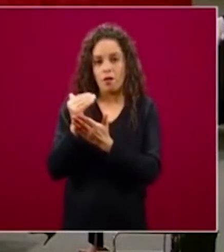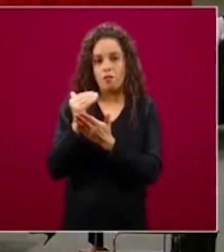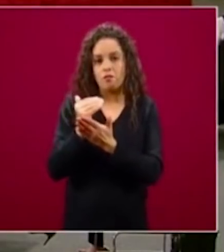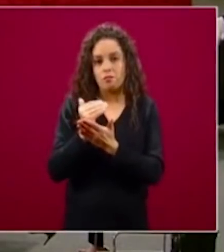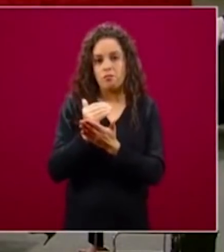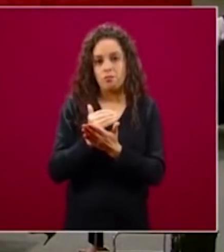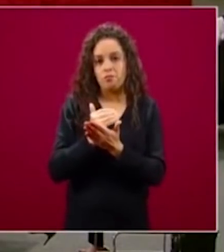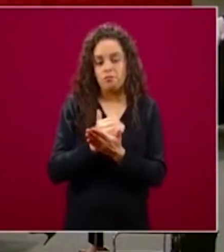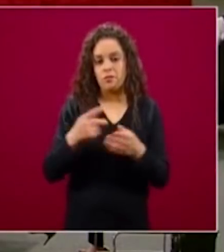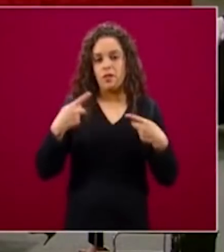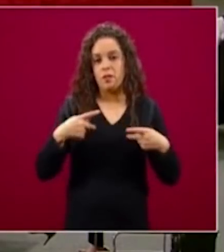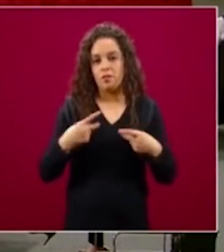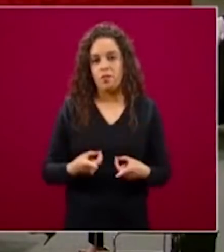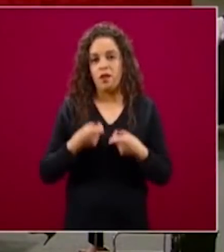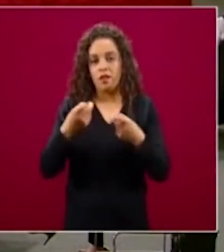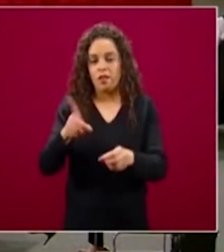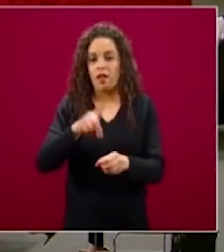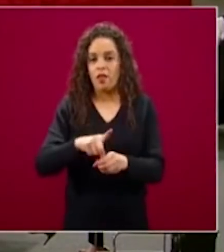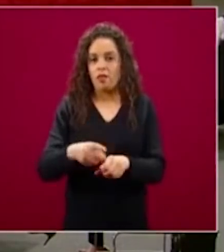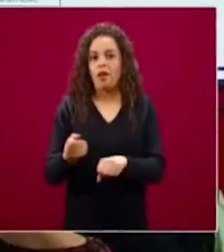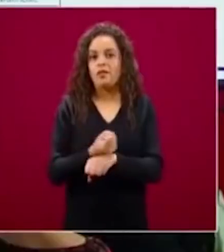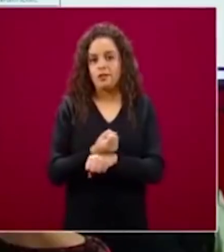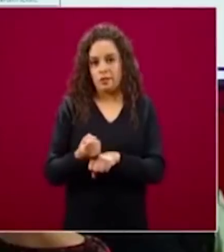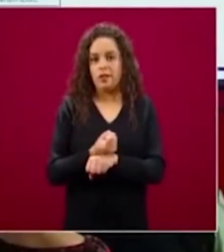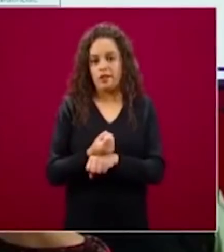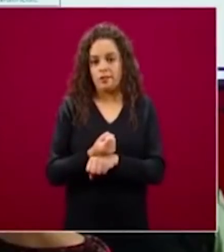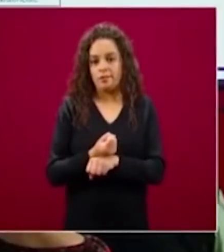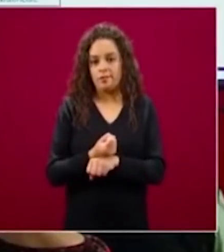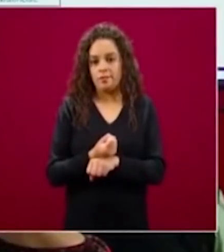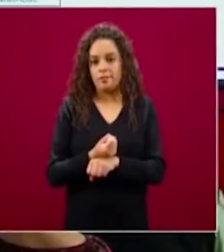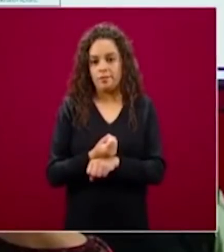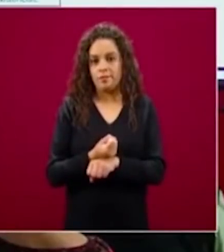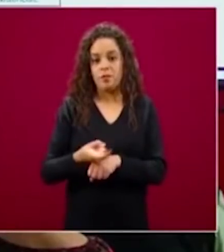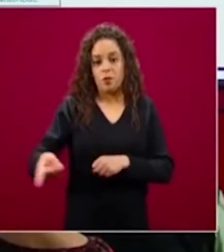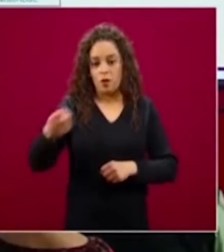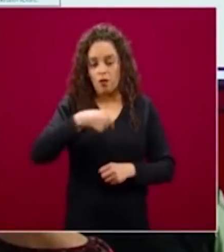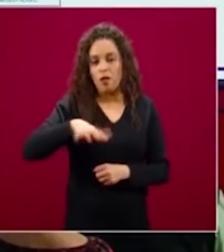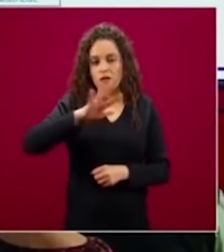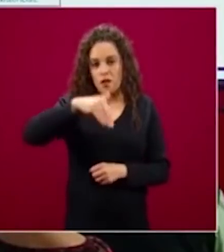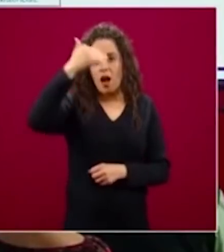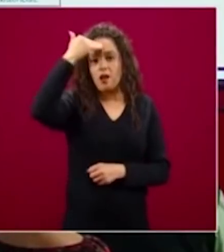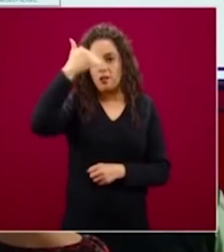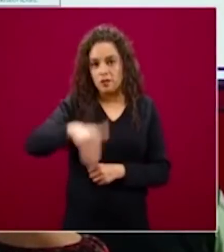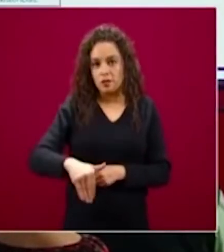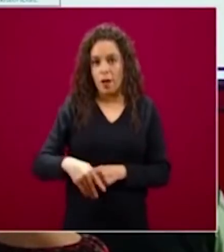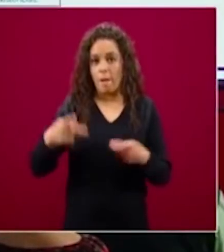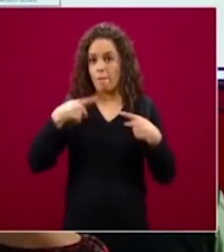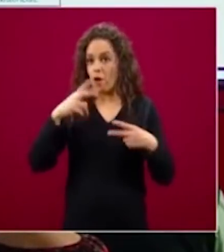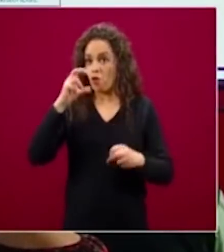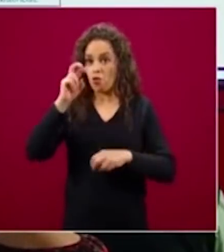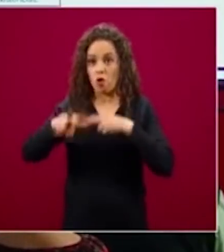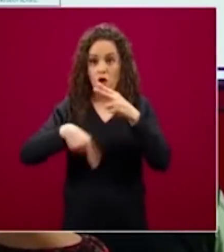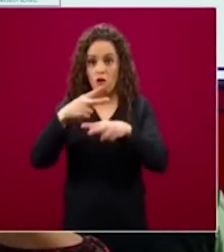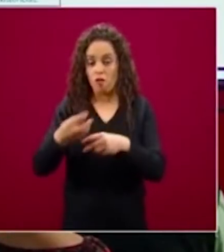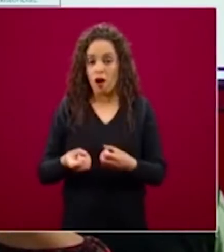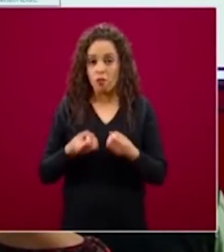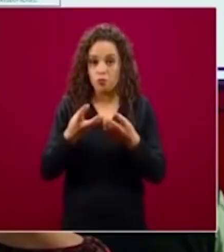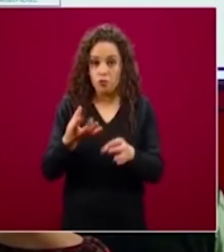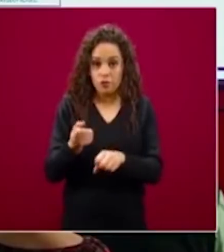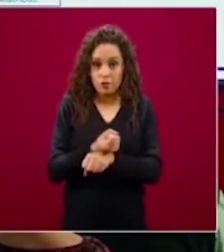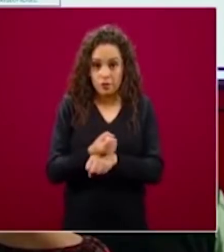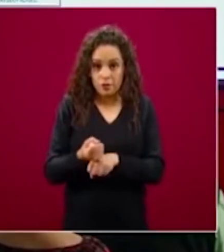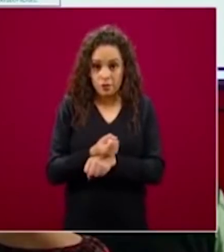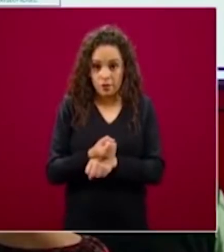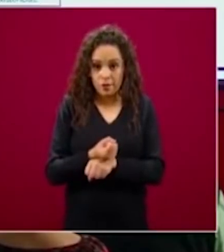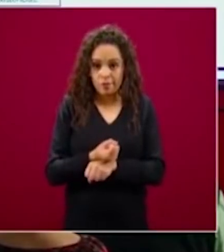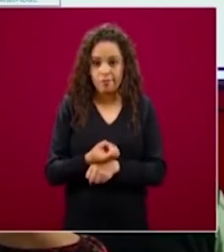en el abastecimiento de sangre, sabemos que al contar con menos donantes debemos de optimizar los componentes sanguíneos